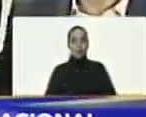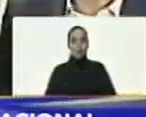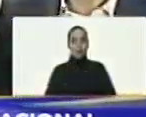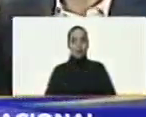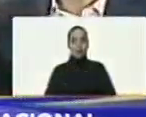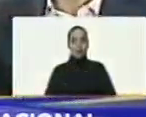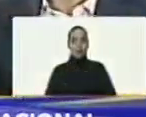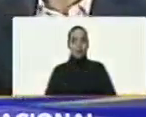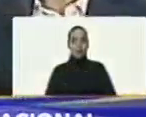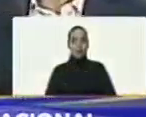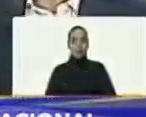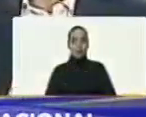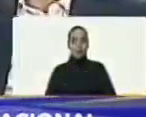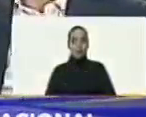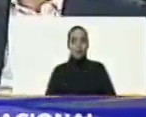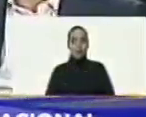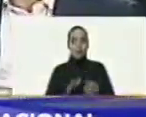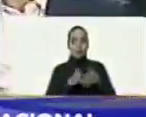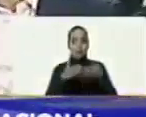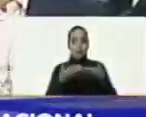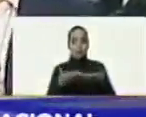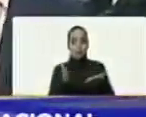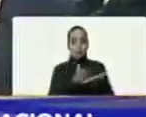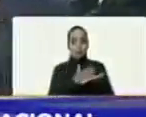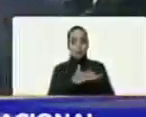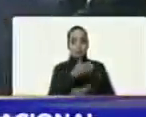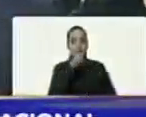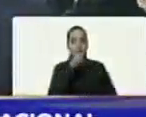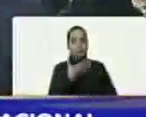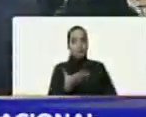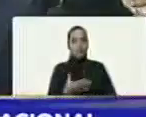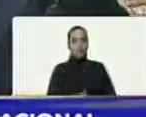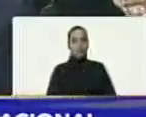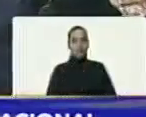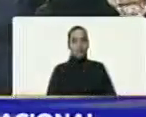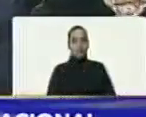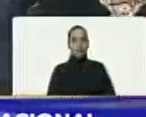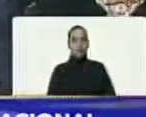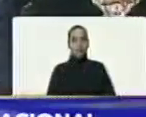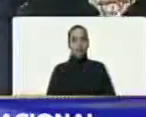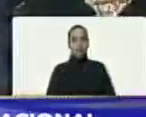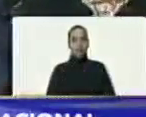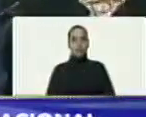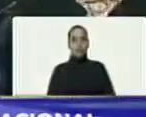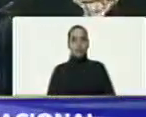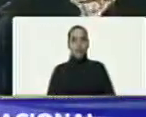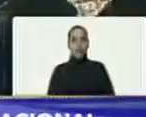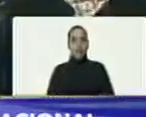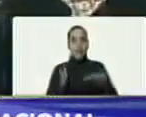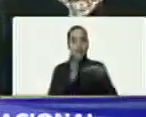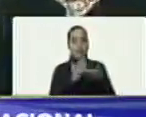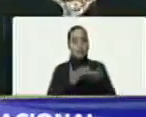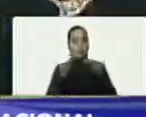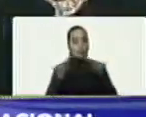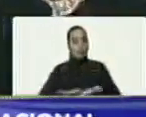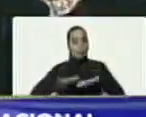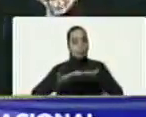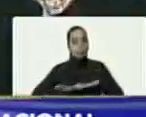Correcto. Libro hermoso. Vamos a verlo. Un libraco, esto es un libro de peso.